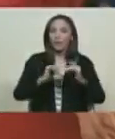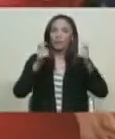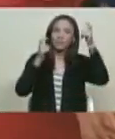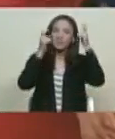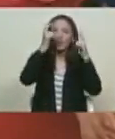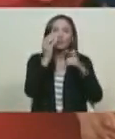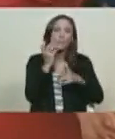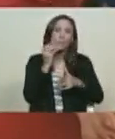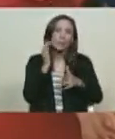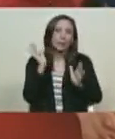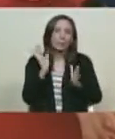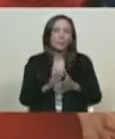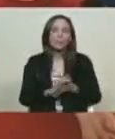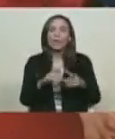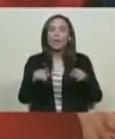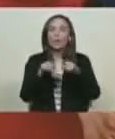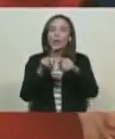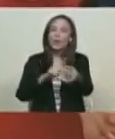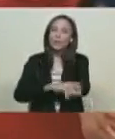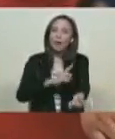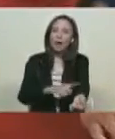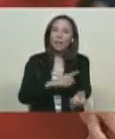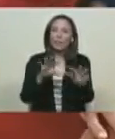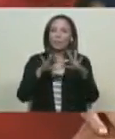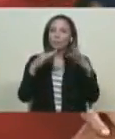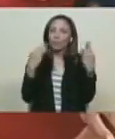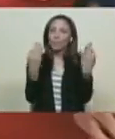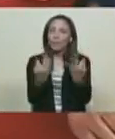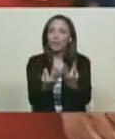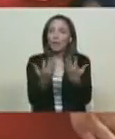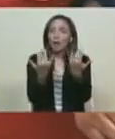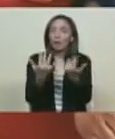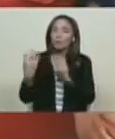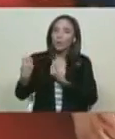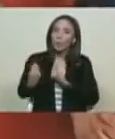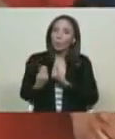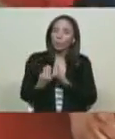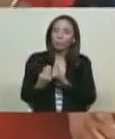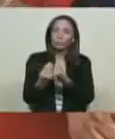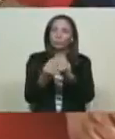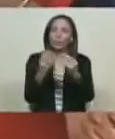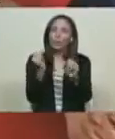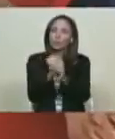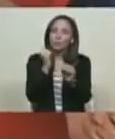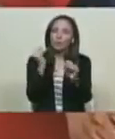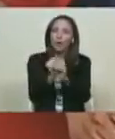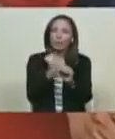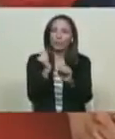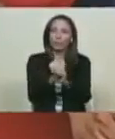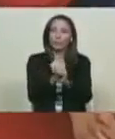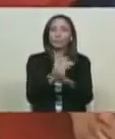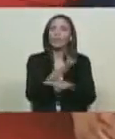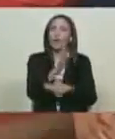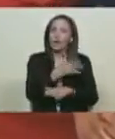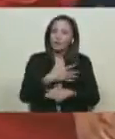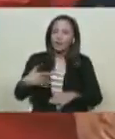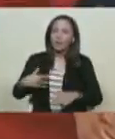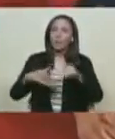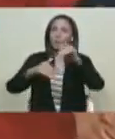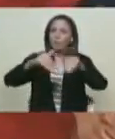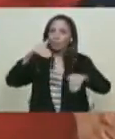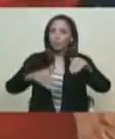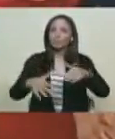y nuestro hermano de clase, profundamente cercano a la clase obrera, es el candidato de un